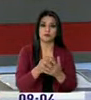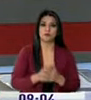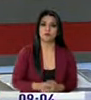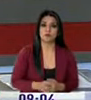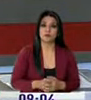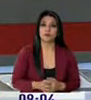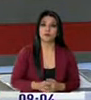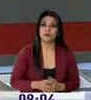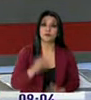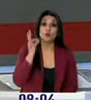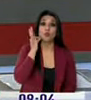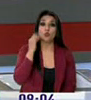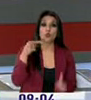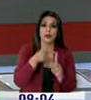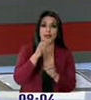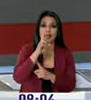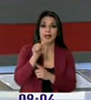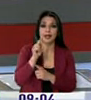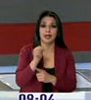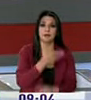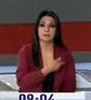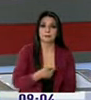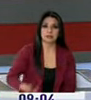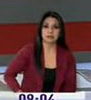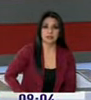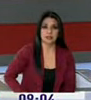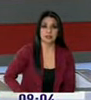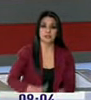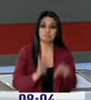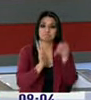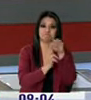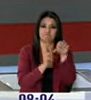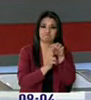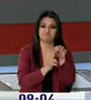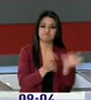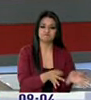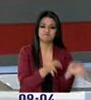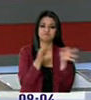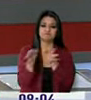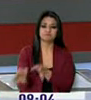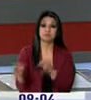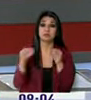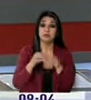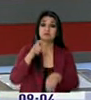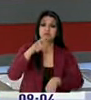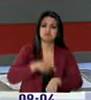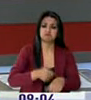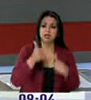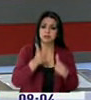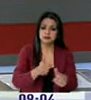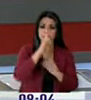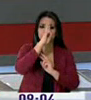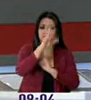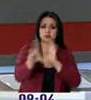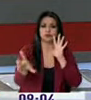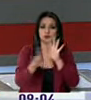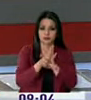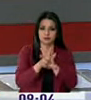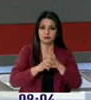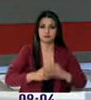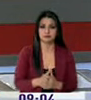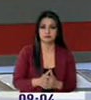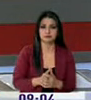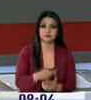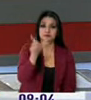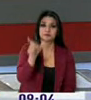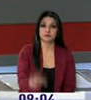prórroga otorgada para Raquel González como presidente del Consejo de Participación Ciudadana y Control Social estaría dentro de lo que establece la ley.